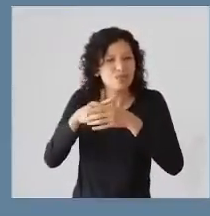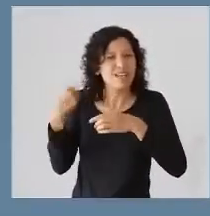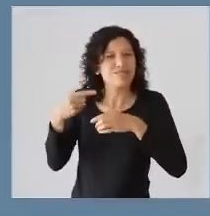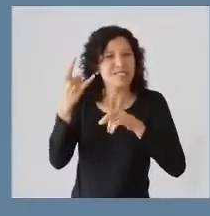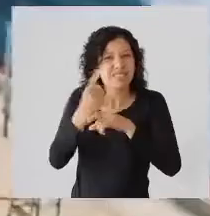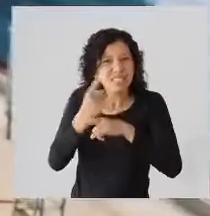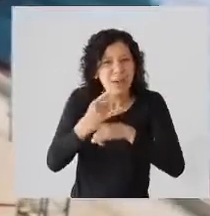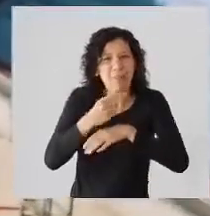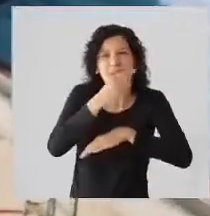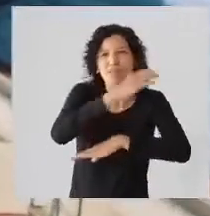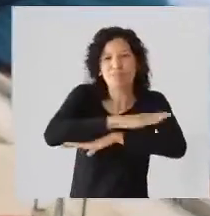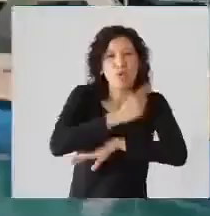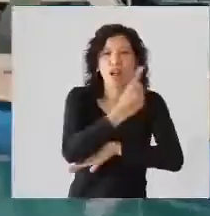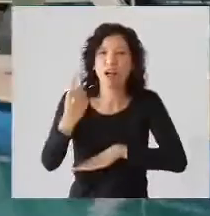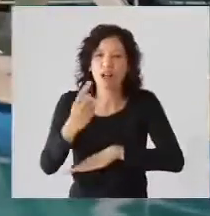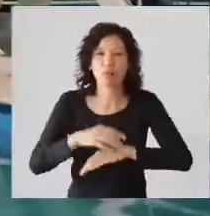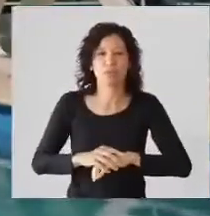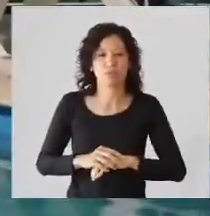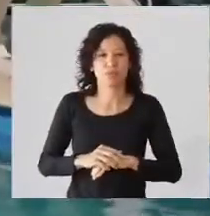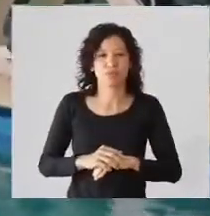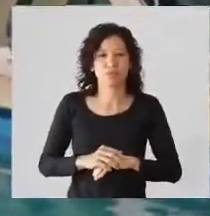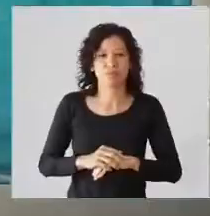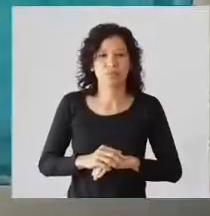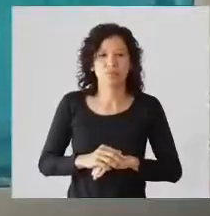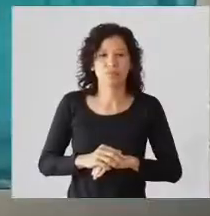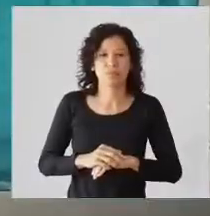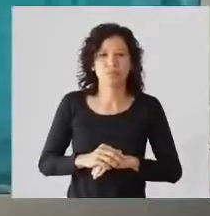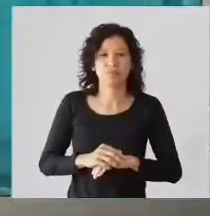en lo cotidiano, en cada acto.